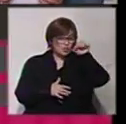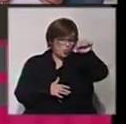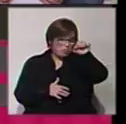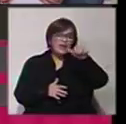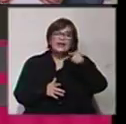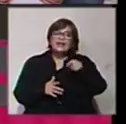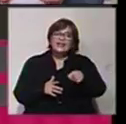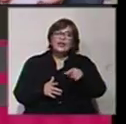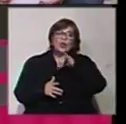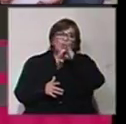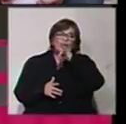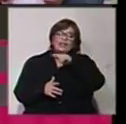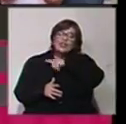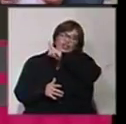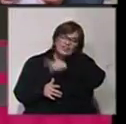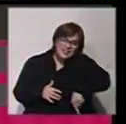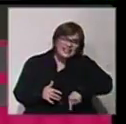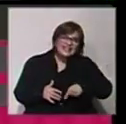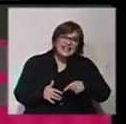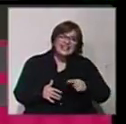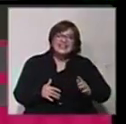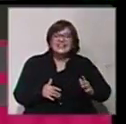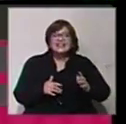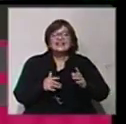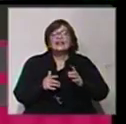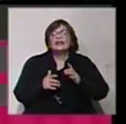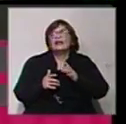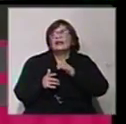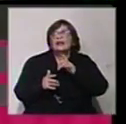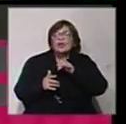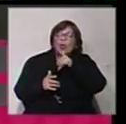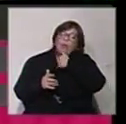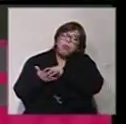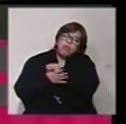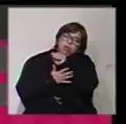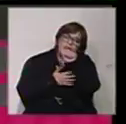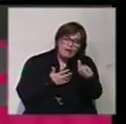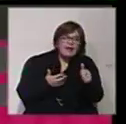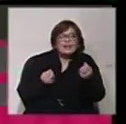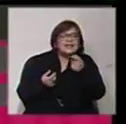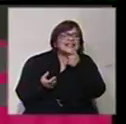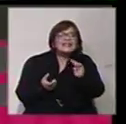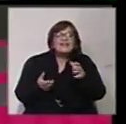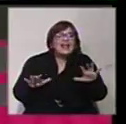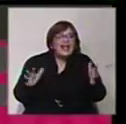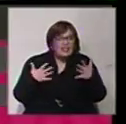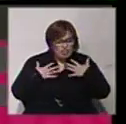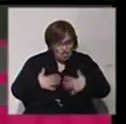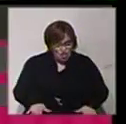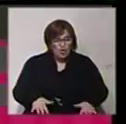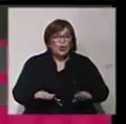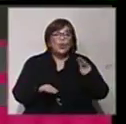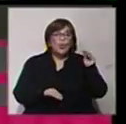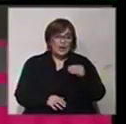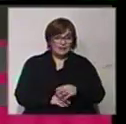la historia de las vestimentas de los superhéroes. Sí, la historia y qué transmiten o qué significan un poco la vestimenta de los